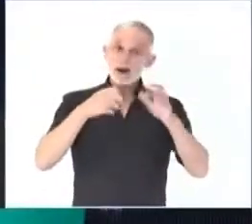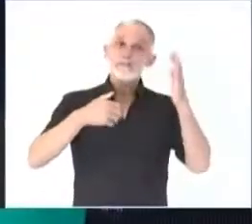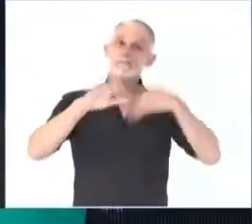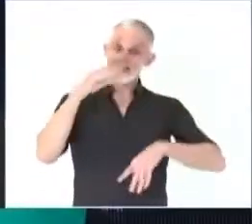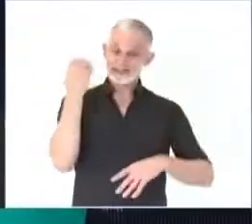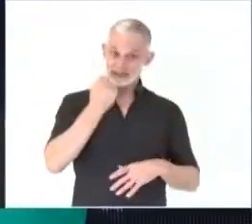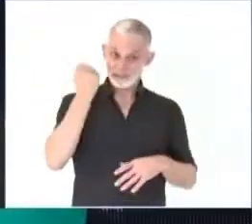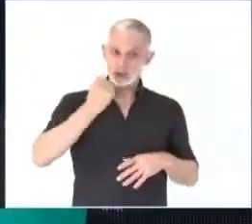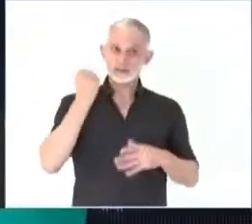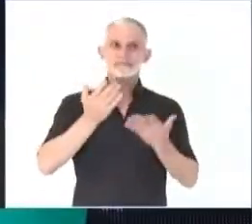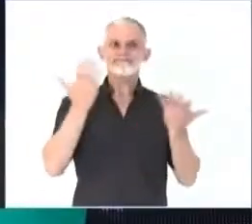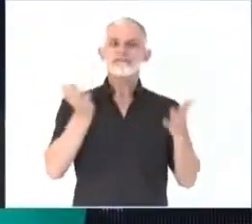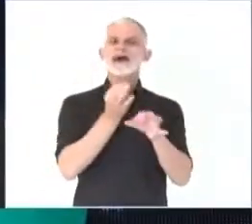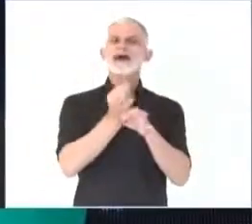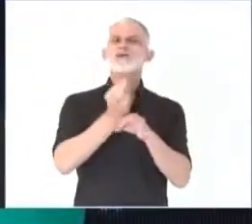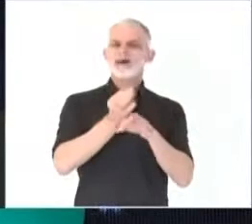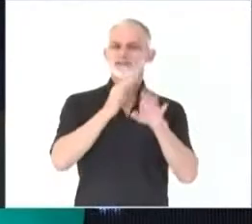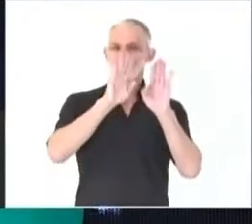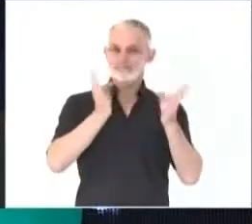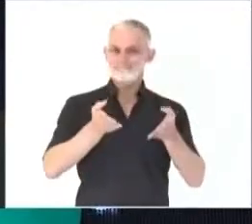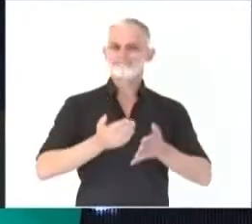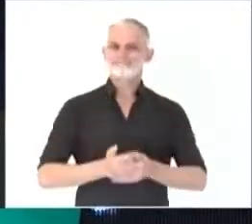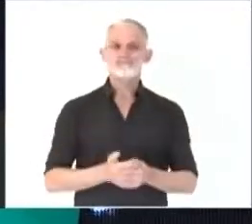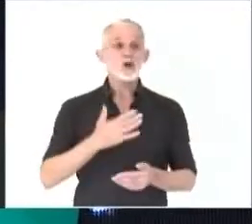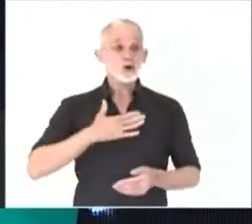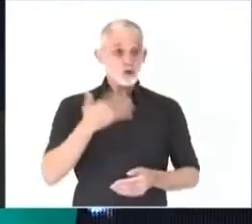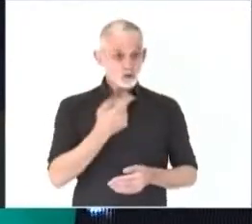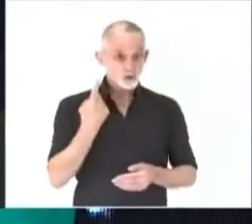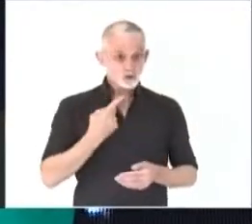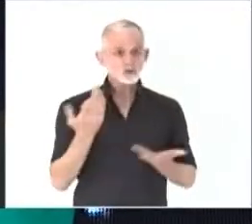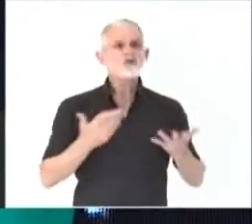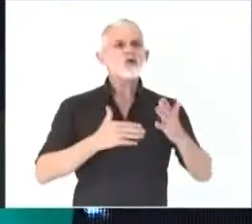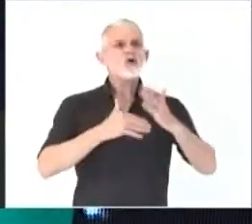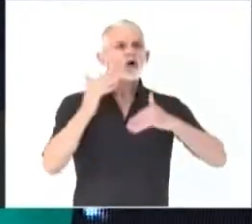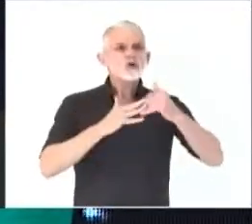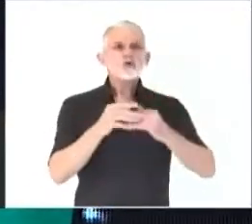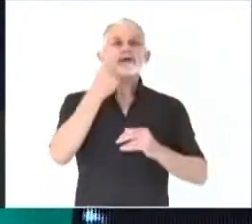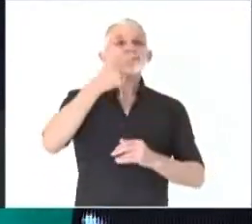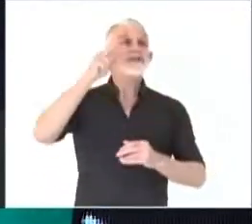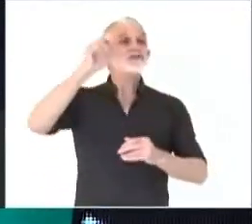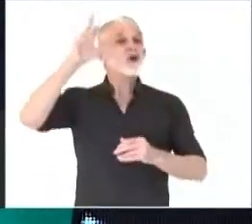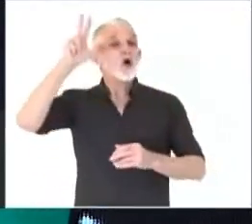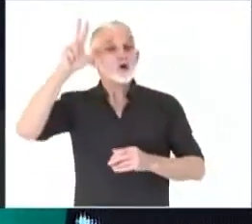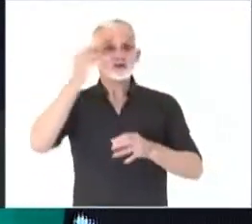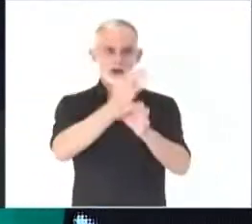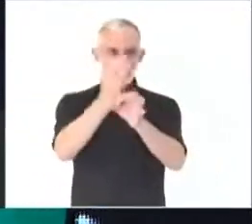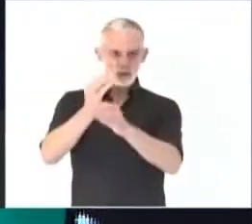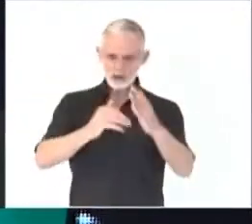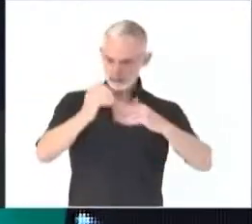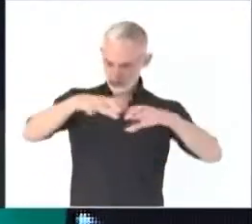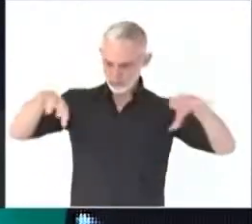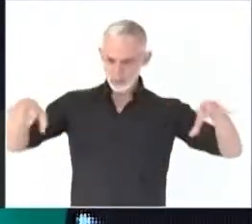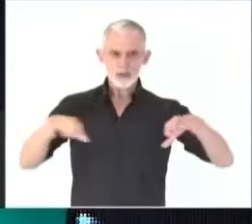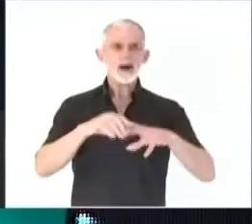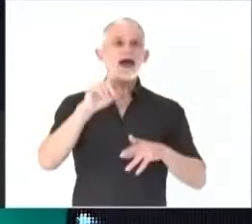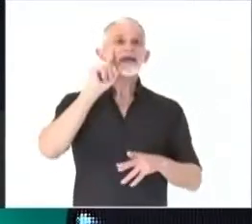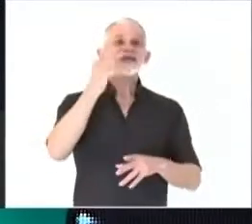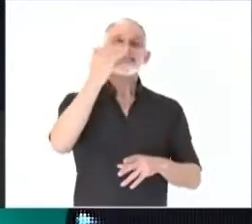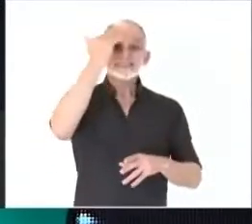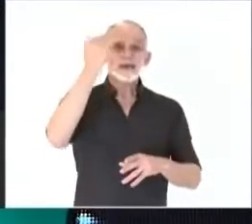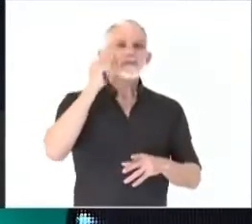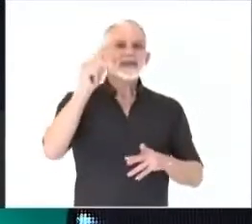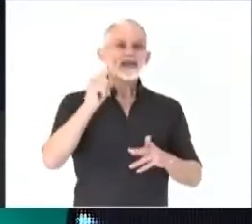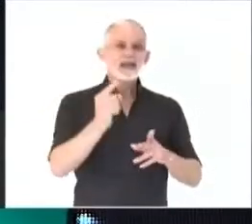importante que es la educación nosotros construimos 108 escuelas y aseguramos 15,000 vacantes